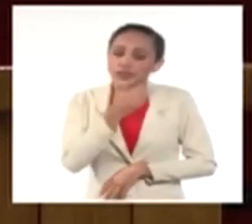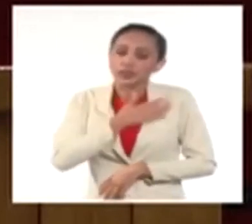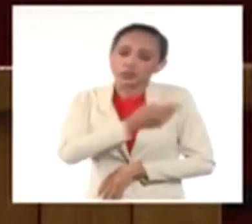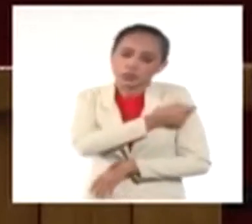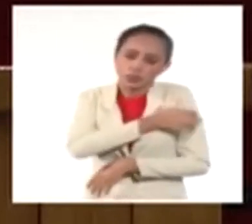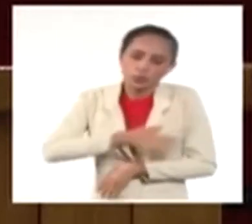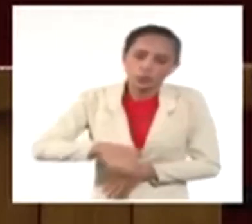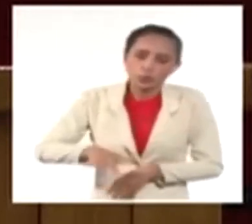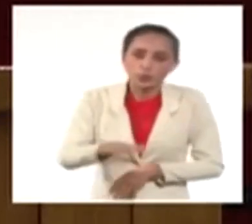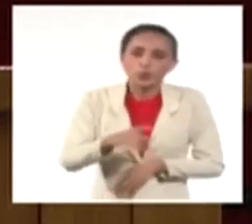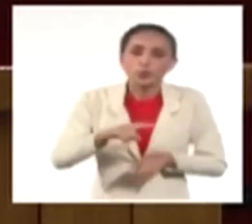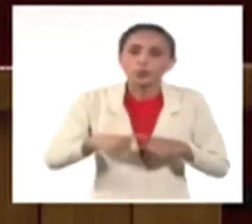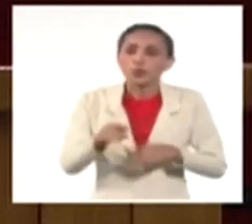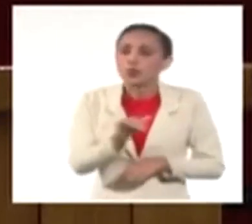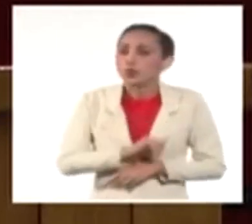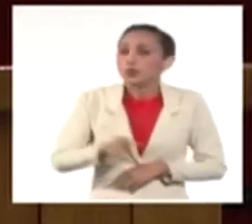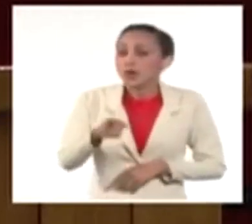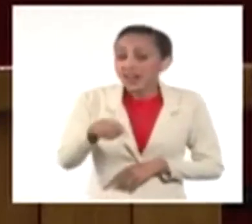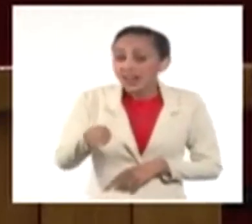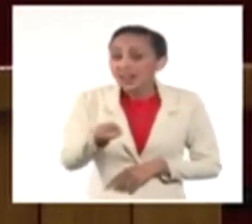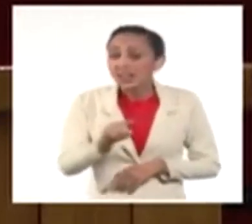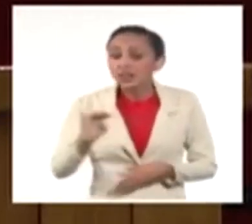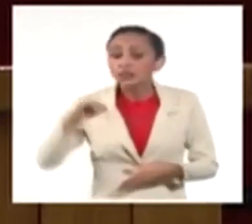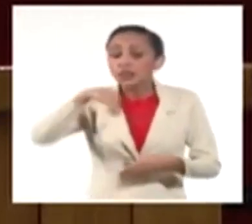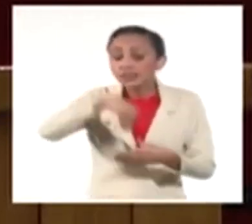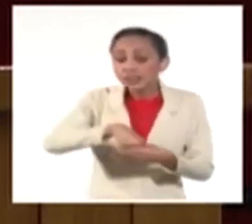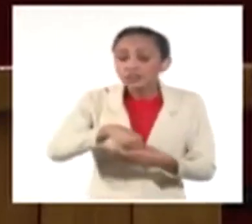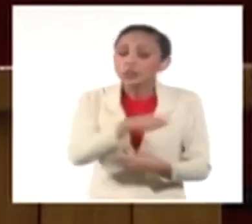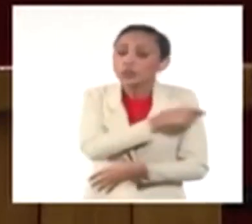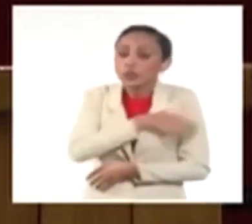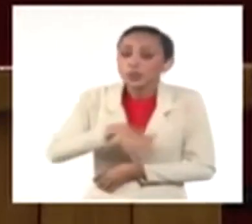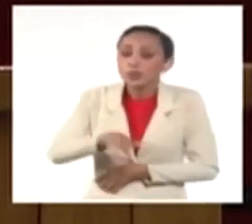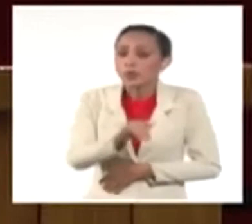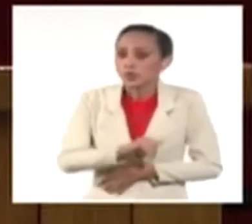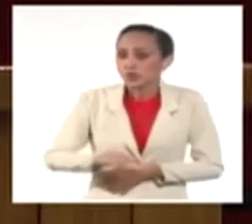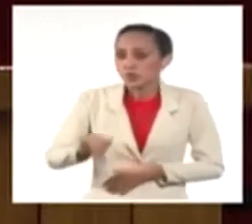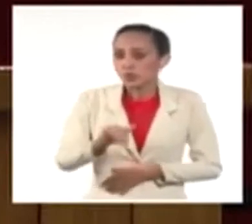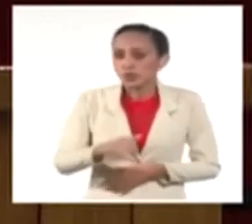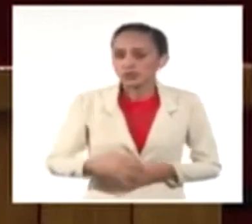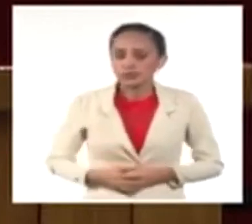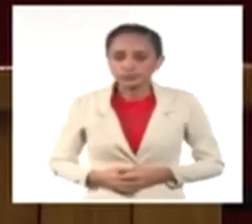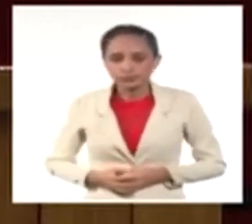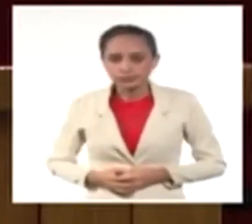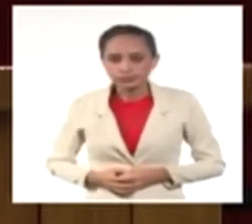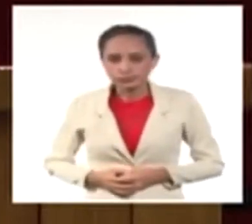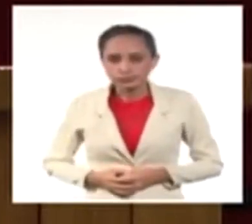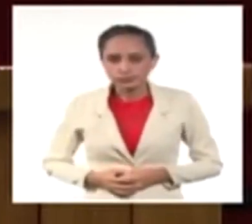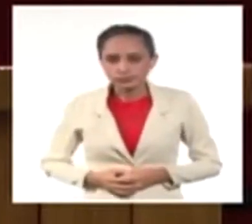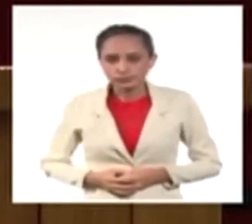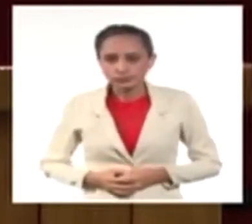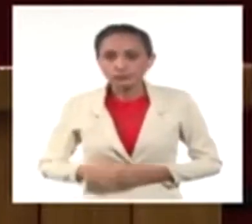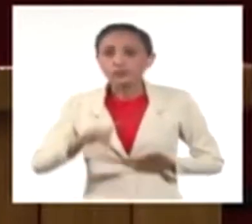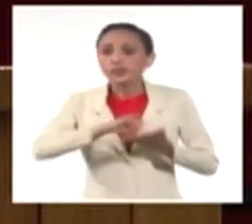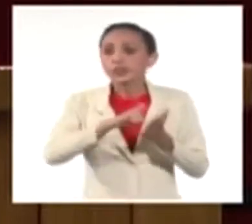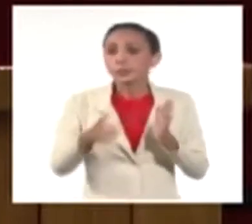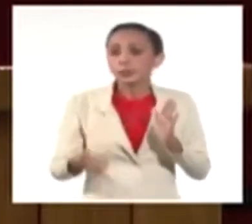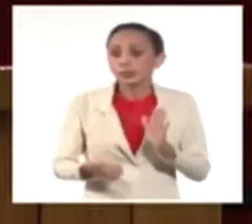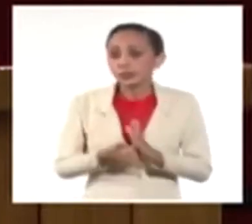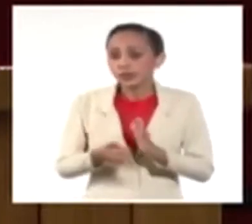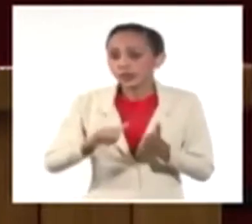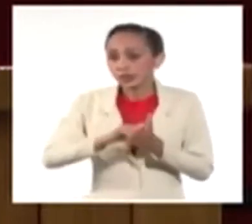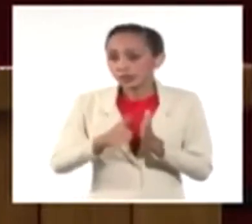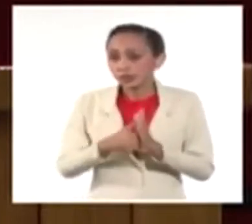también forman ellos parte de este pueblo y se benefician de las bondades del proyecto que entre